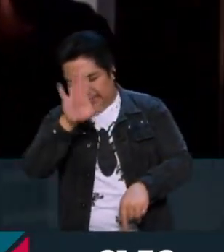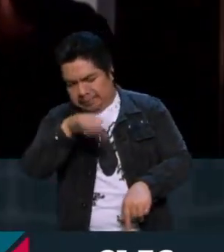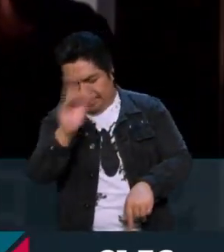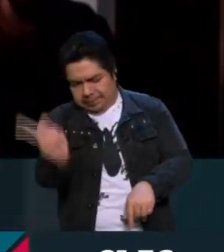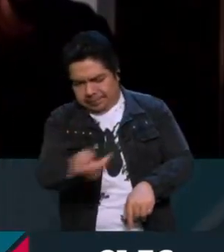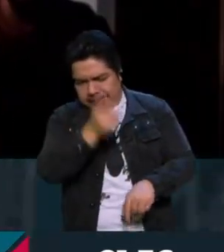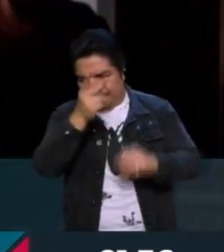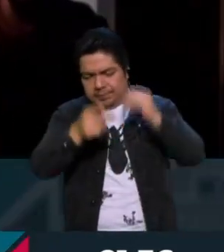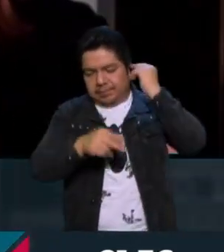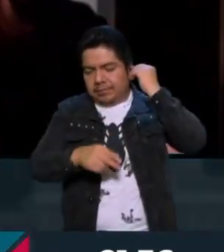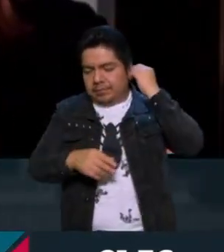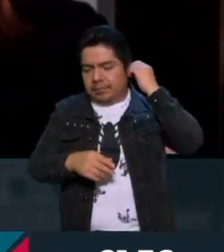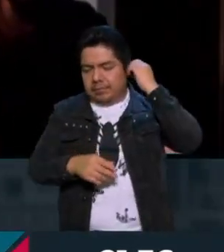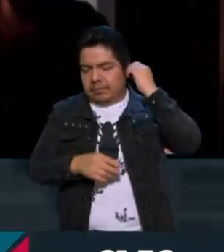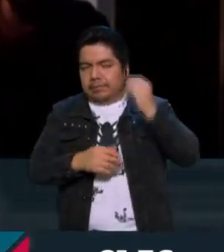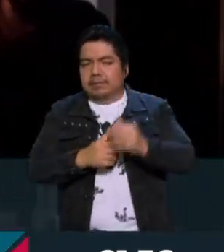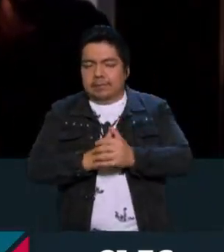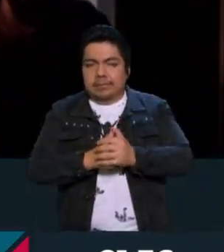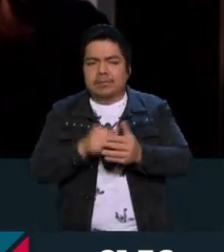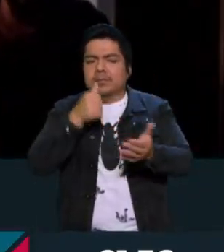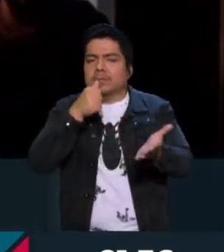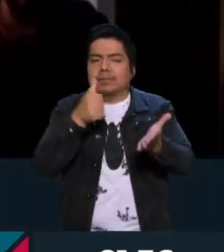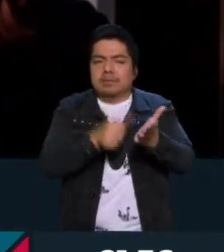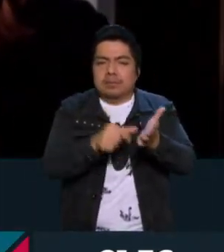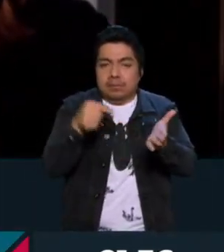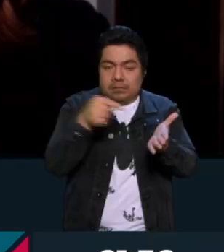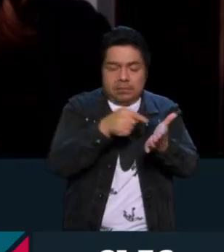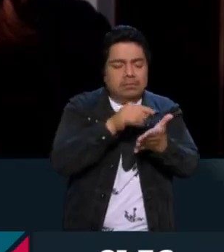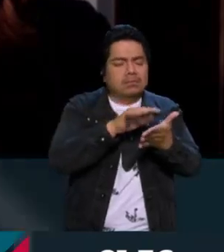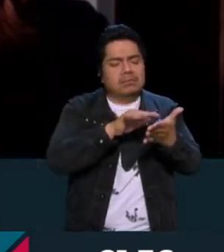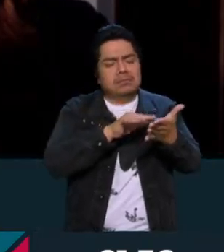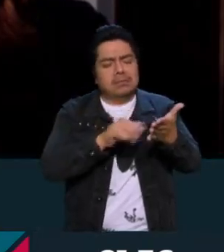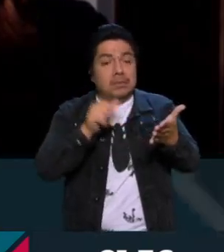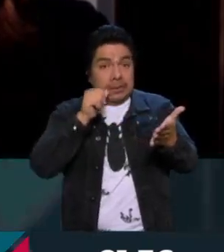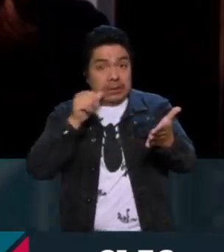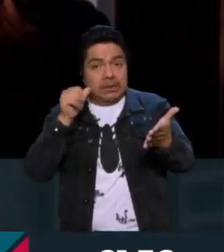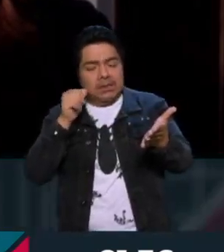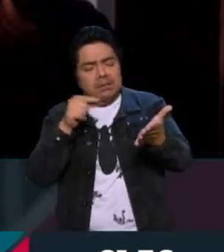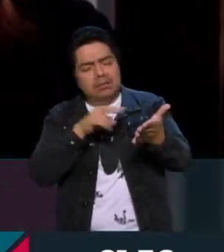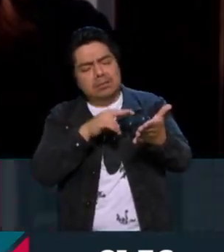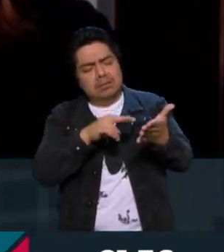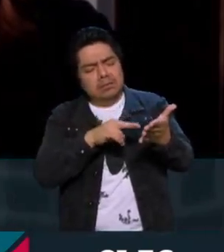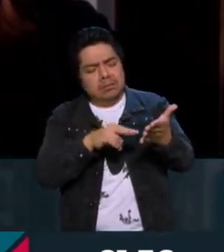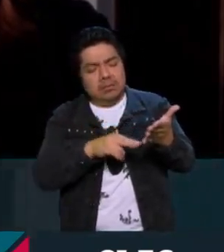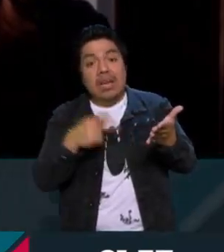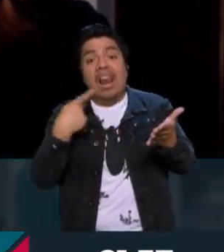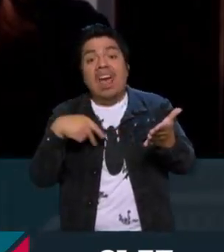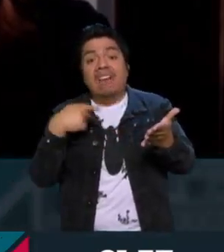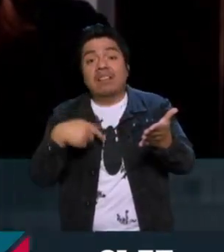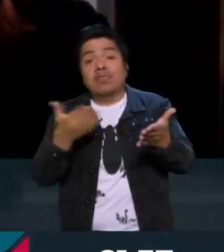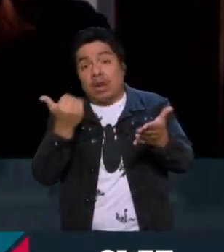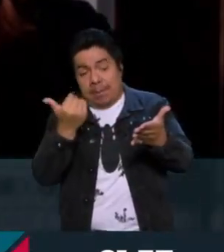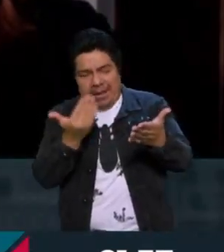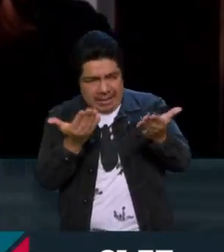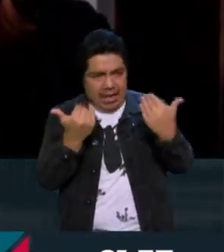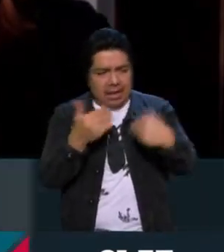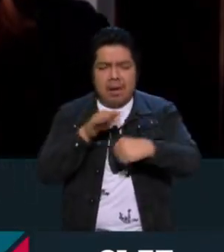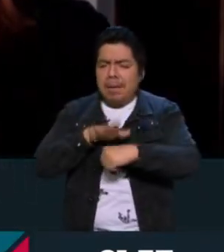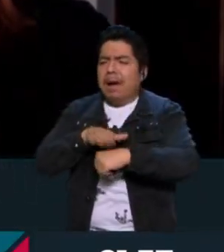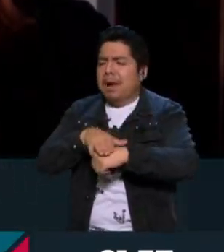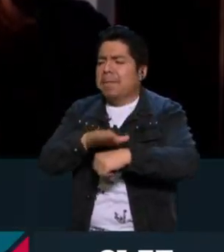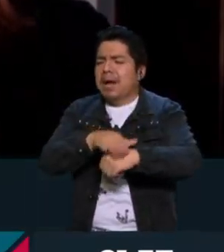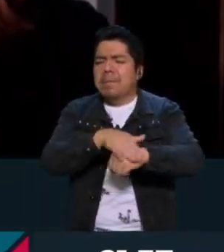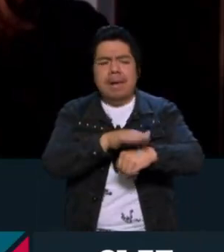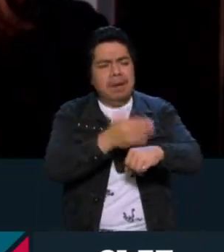nada más para cerrar. En el comunicado que anunciaron, que publicaron ayer, decían que llamaban a la ciudadanía a que respaldara a quienes